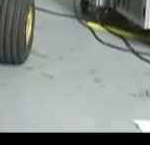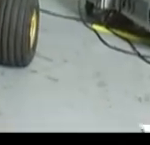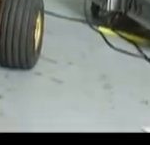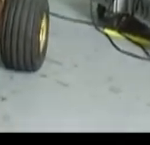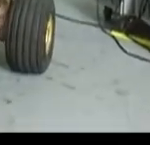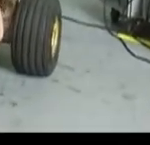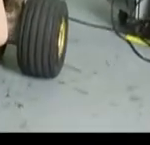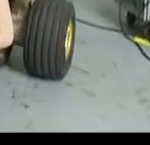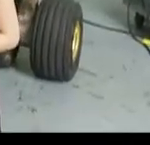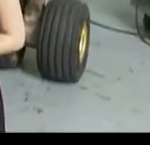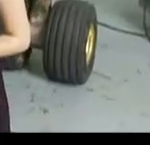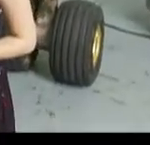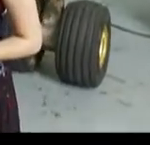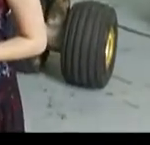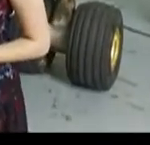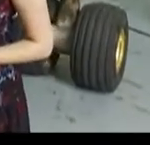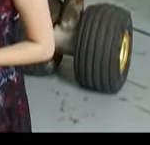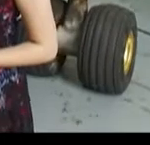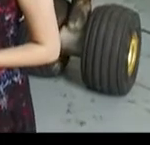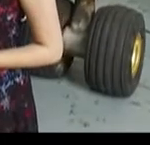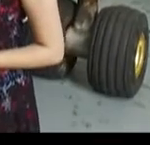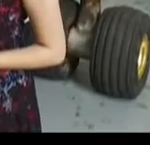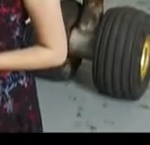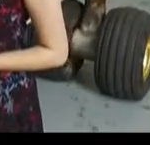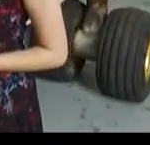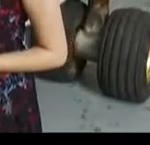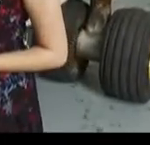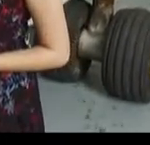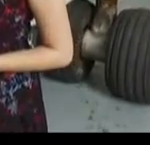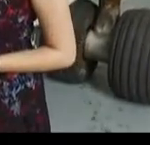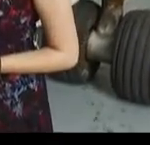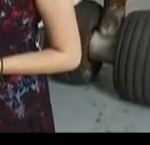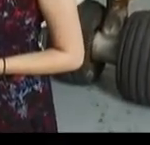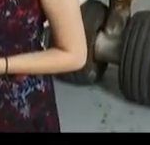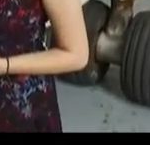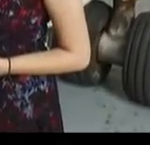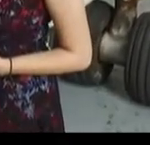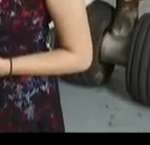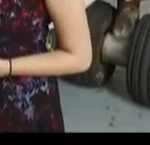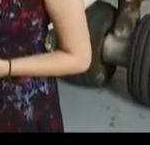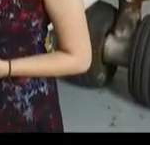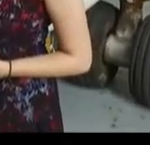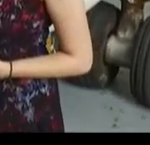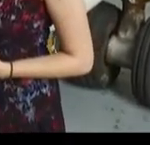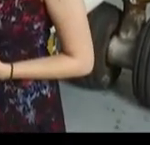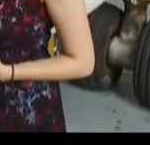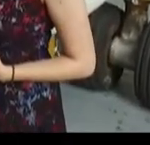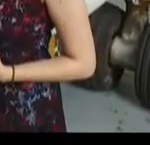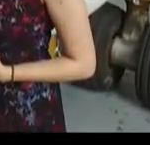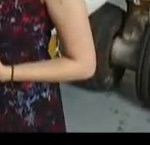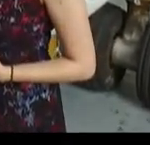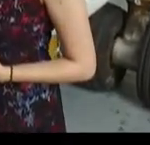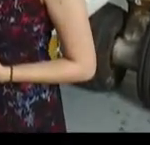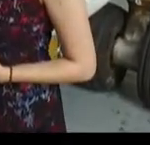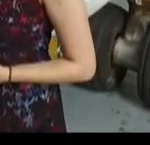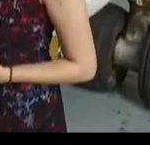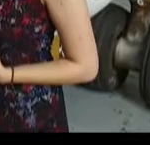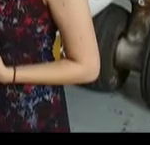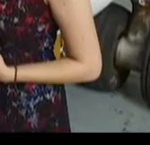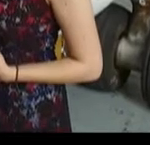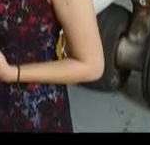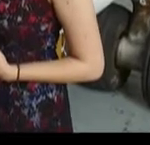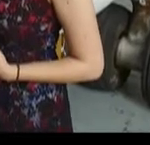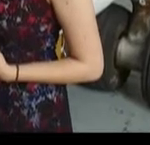por visitarnos, espero te haya gustado el tour y también en la demostración. Pues mis planes es seguir en las misiones que